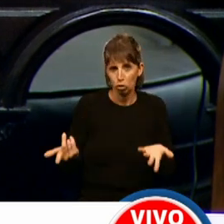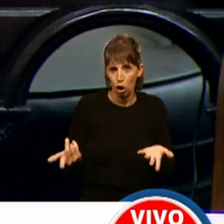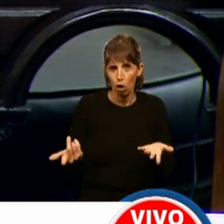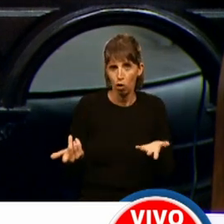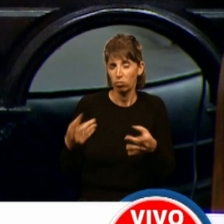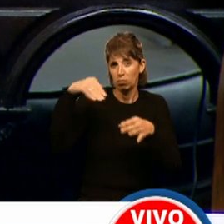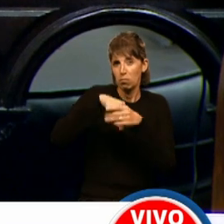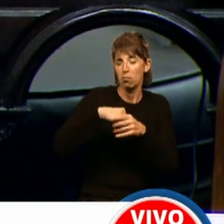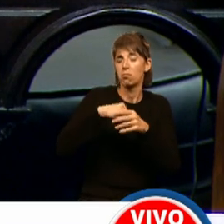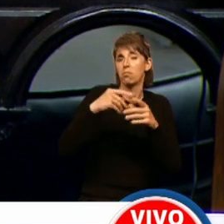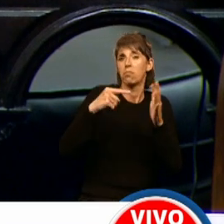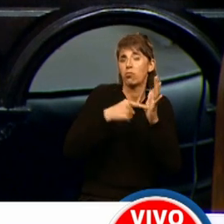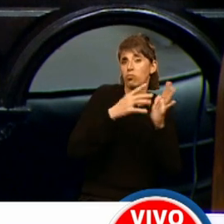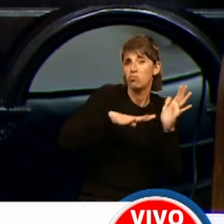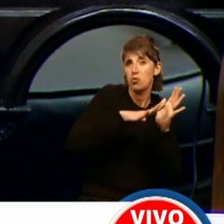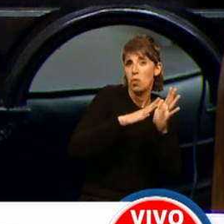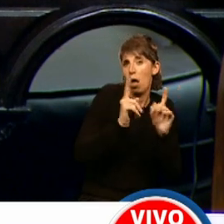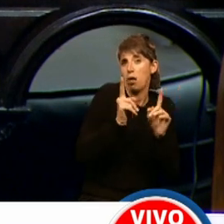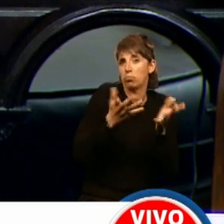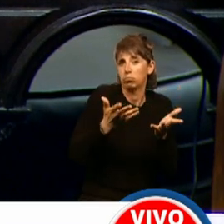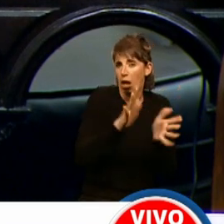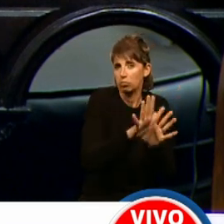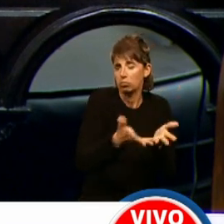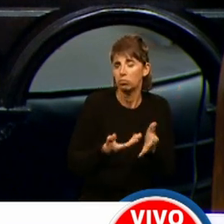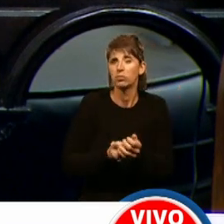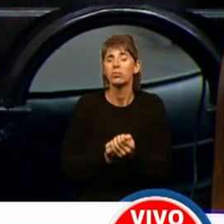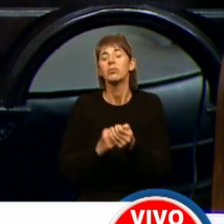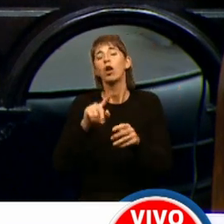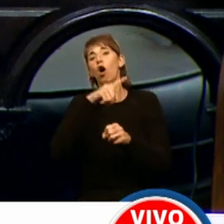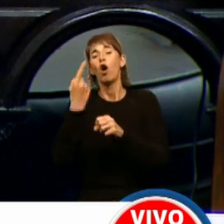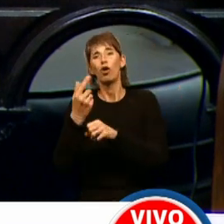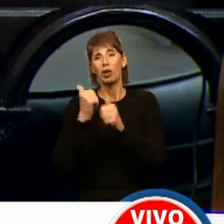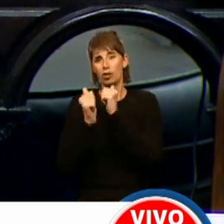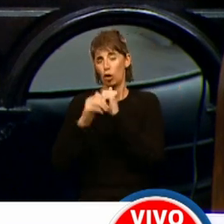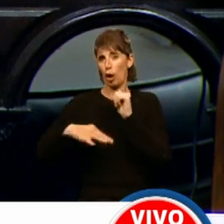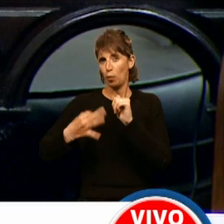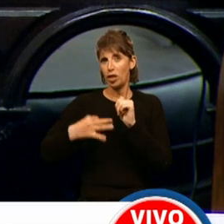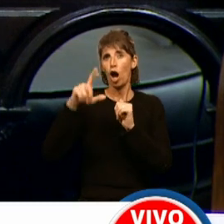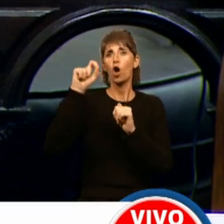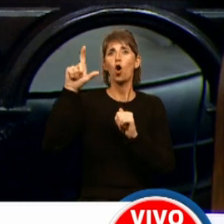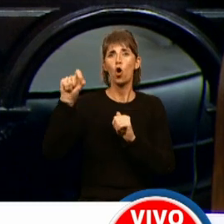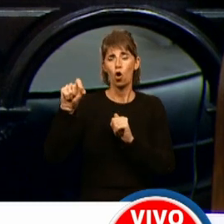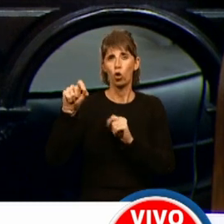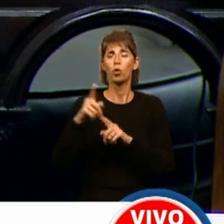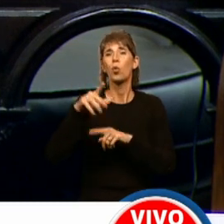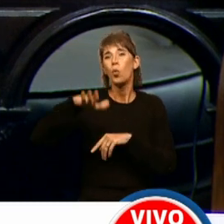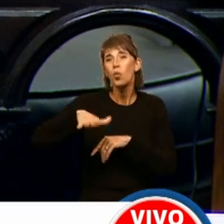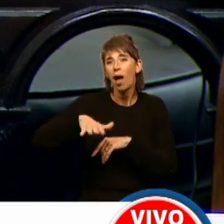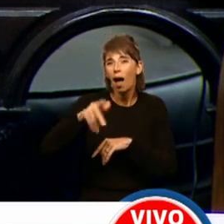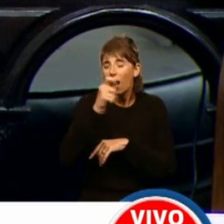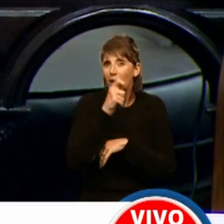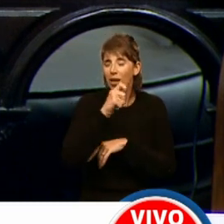del propio barrio la segunda con una niña trans de